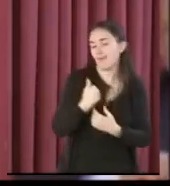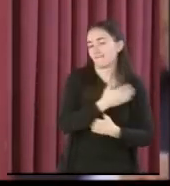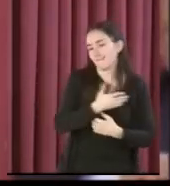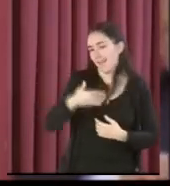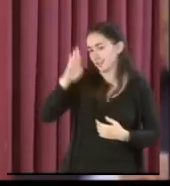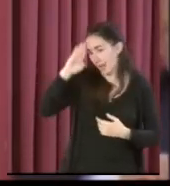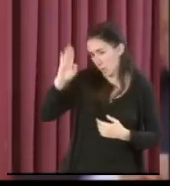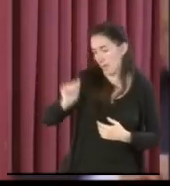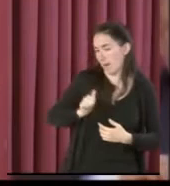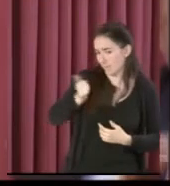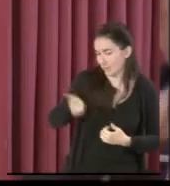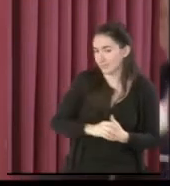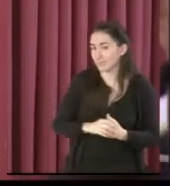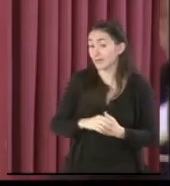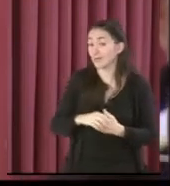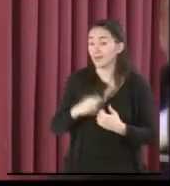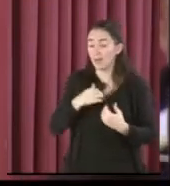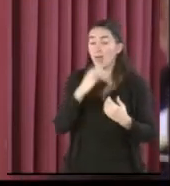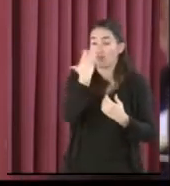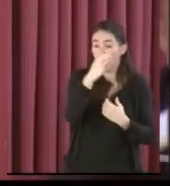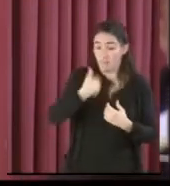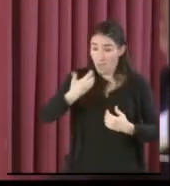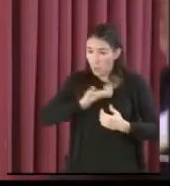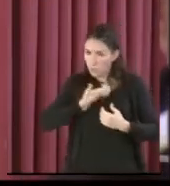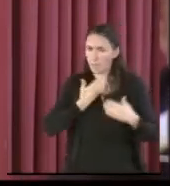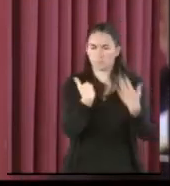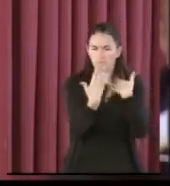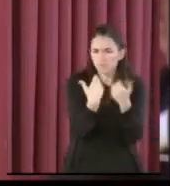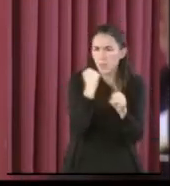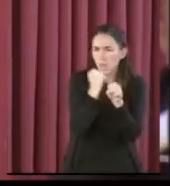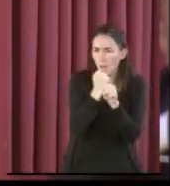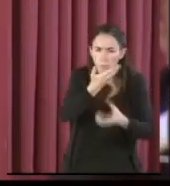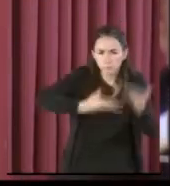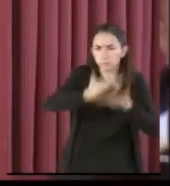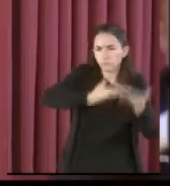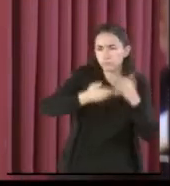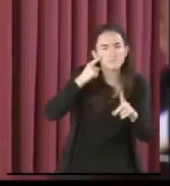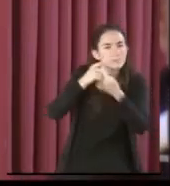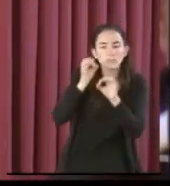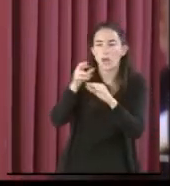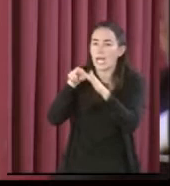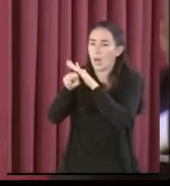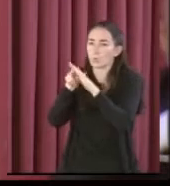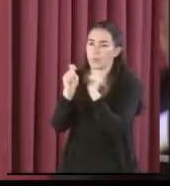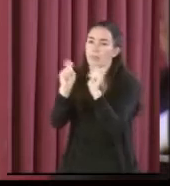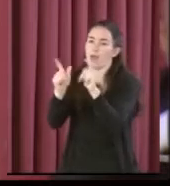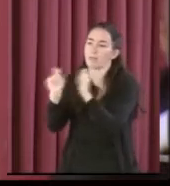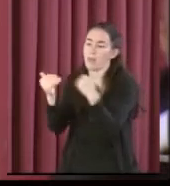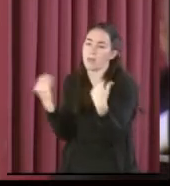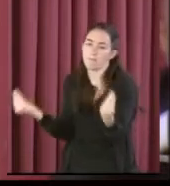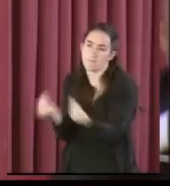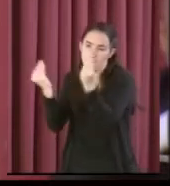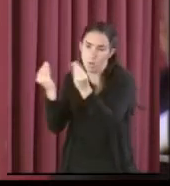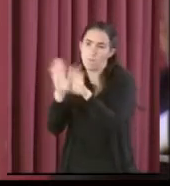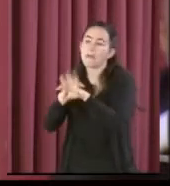ponemos a su disposición recursos con el objeto de facilitar su trabajo con las personas con otras capacidades. En este